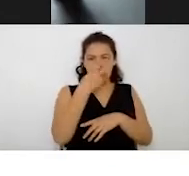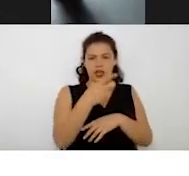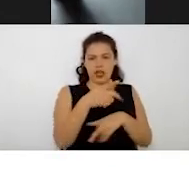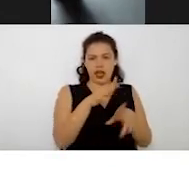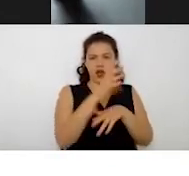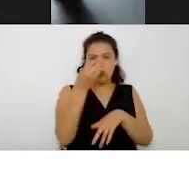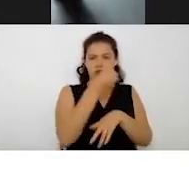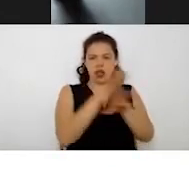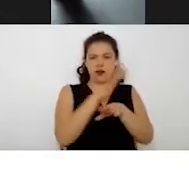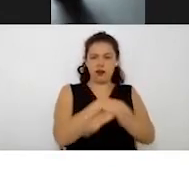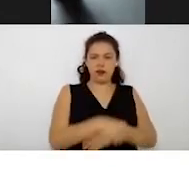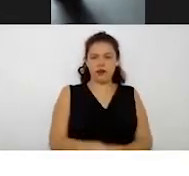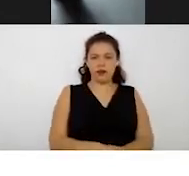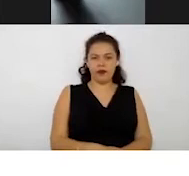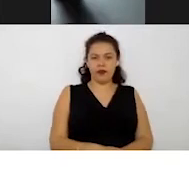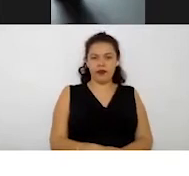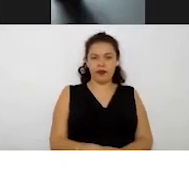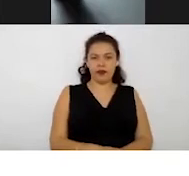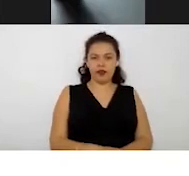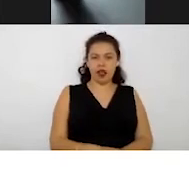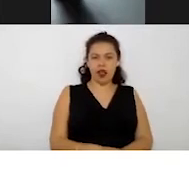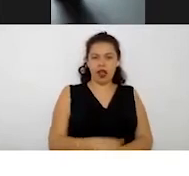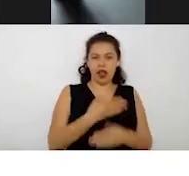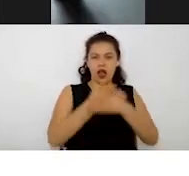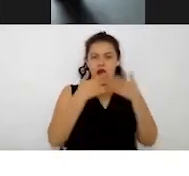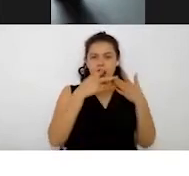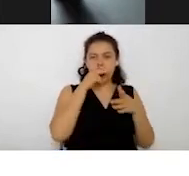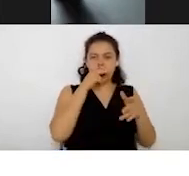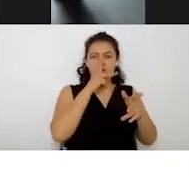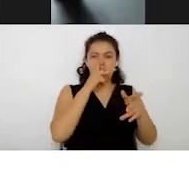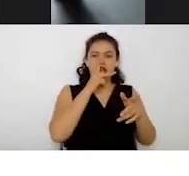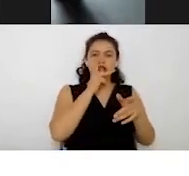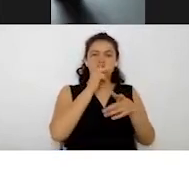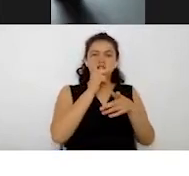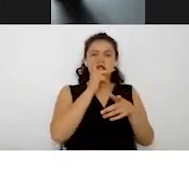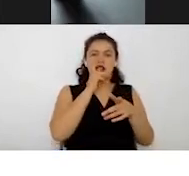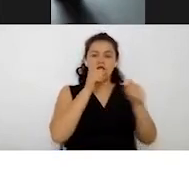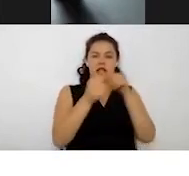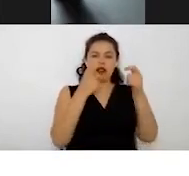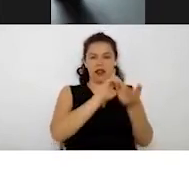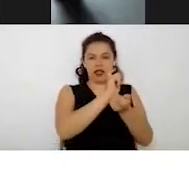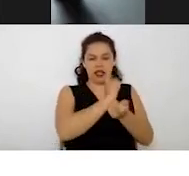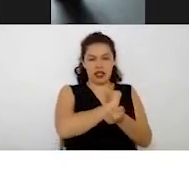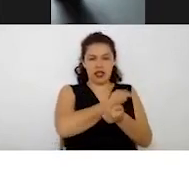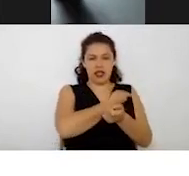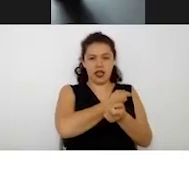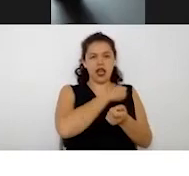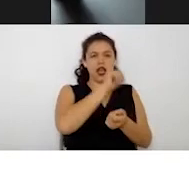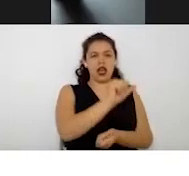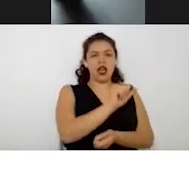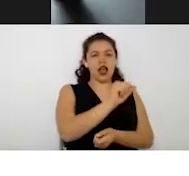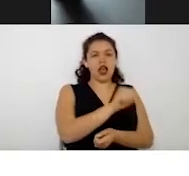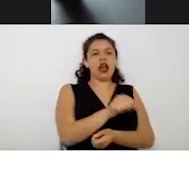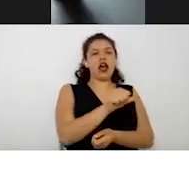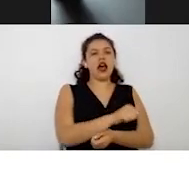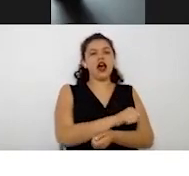orden. Ahora bien, las letras vienen de la traducción del inglés. A de airway, B de breathing